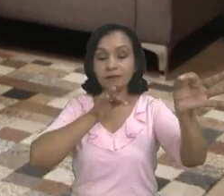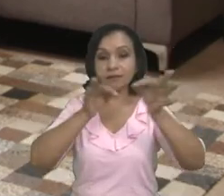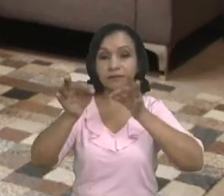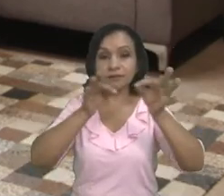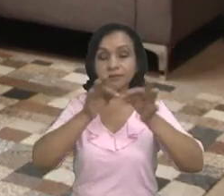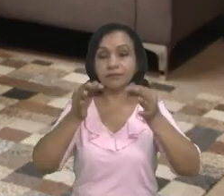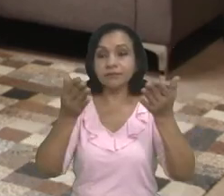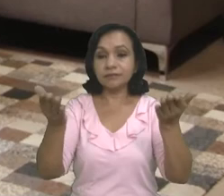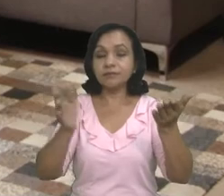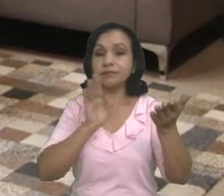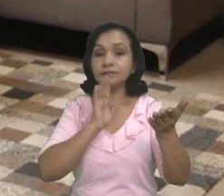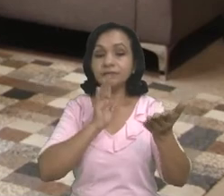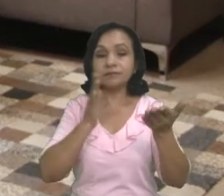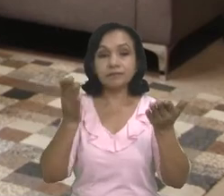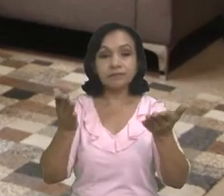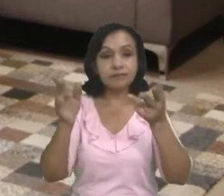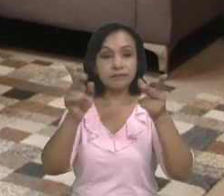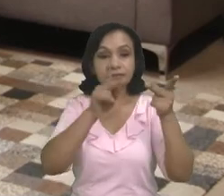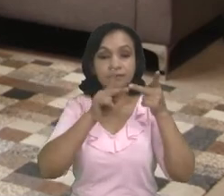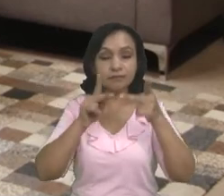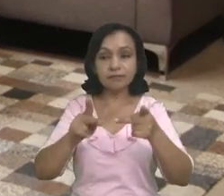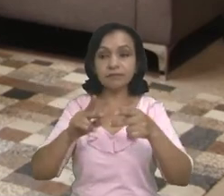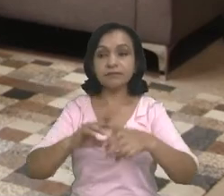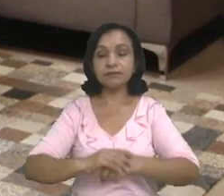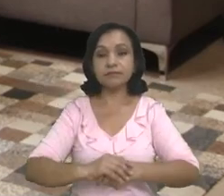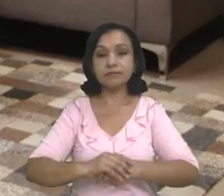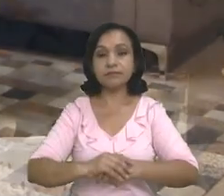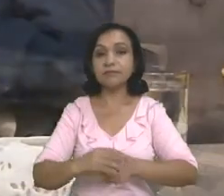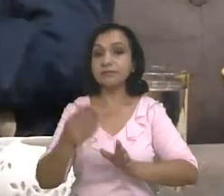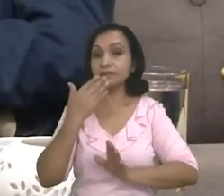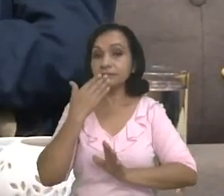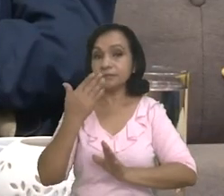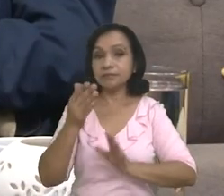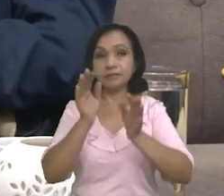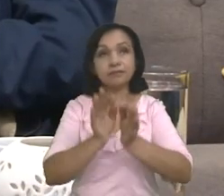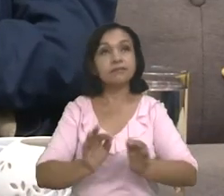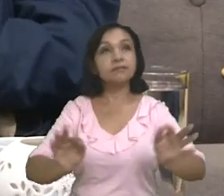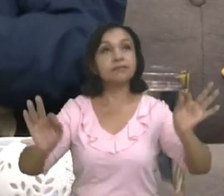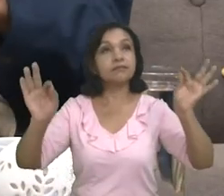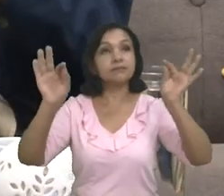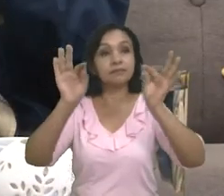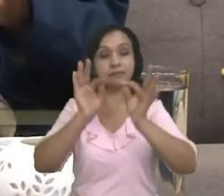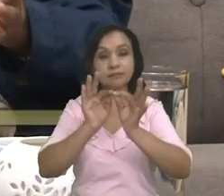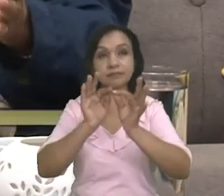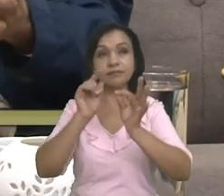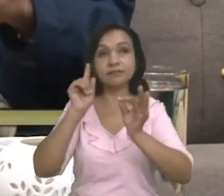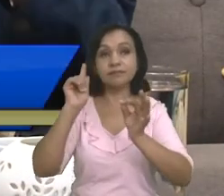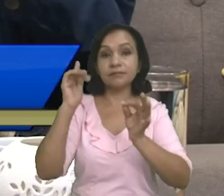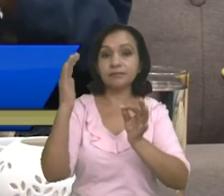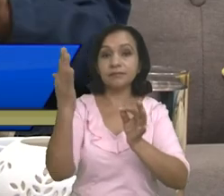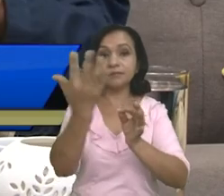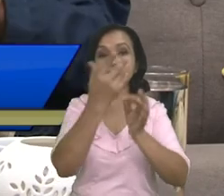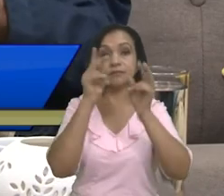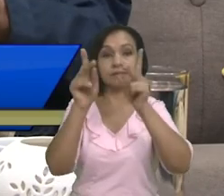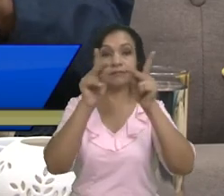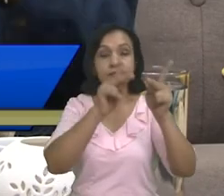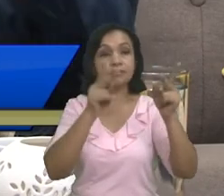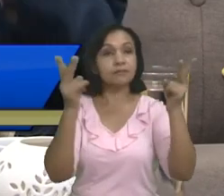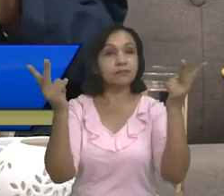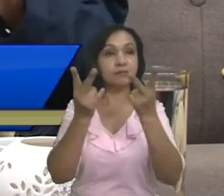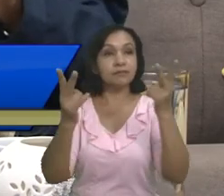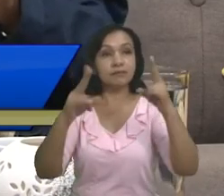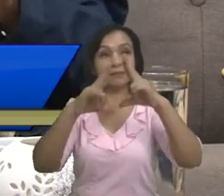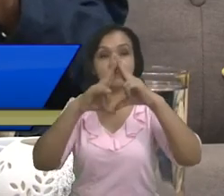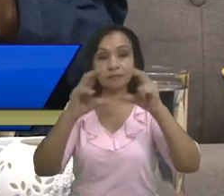si tiene algo que compartir con nuestra audiencia tiene el espacio para hacerlo bueno es importante es que toda la población nicaragüense a todas las familias que